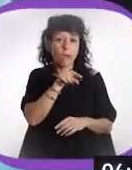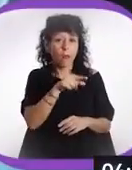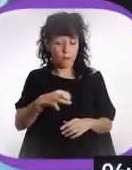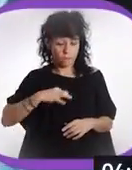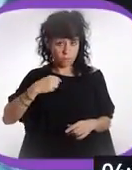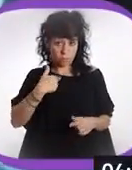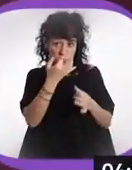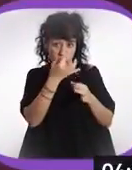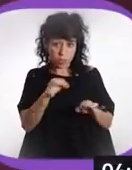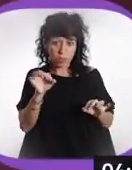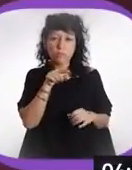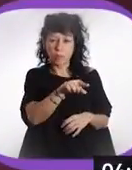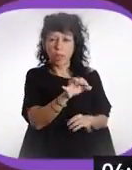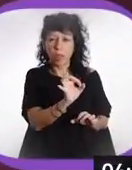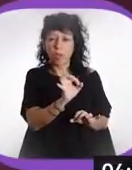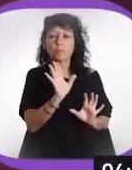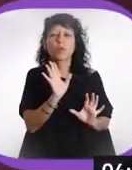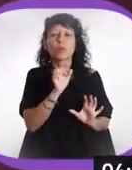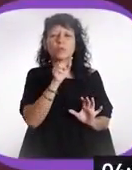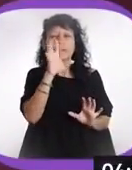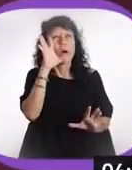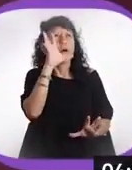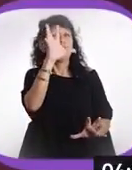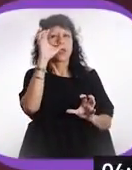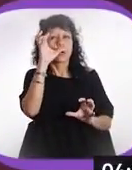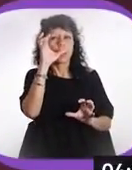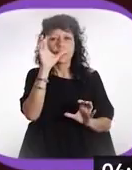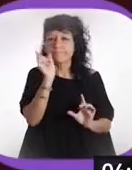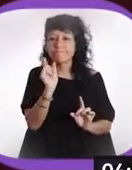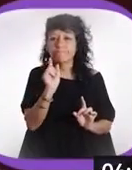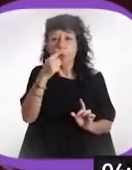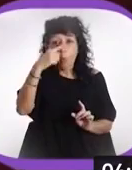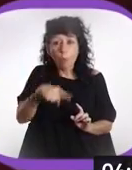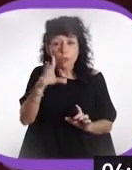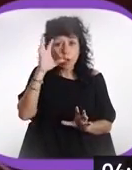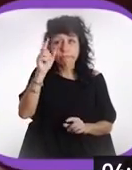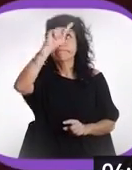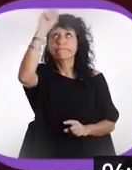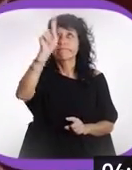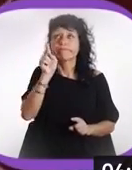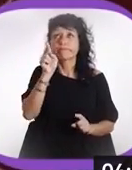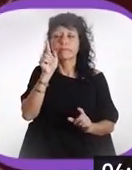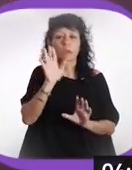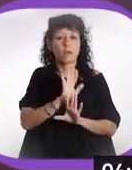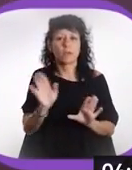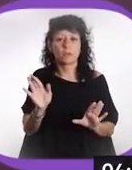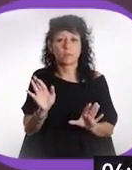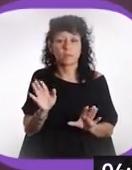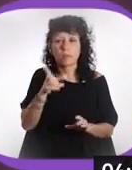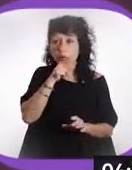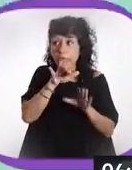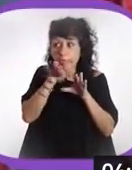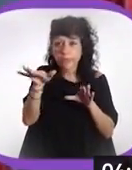vida. Él estará bien, pero no recordará nada desde que lo alcanzó el rayo. Escuchen todos, hay que llevarlo al desierto.